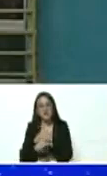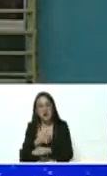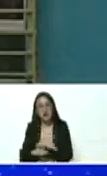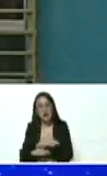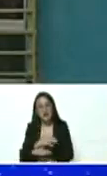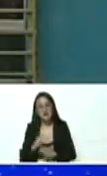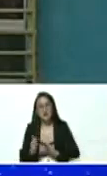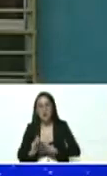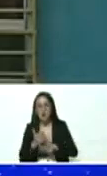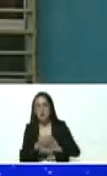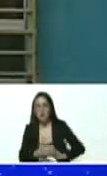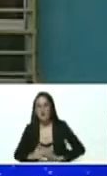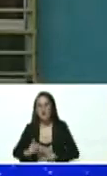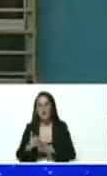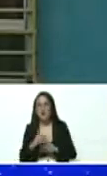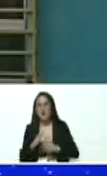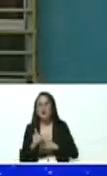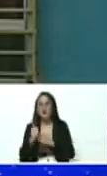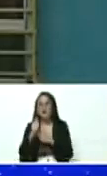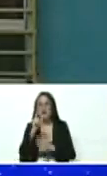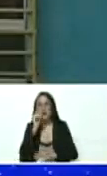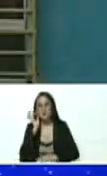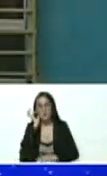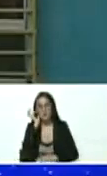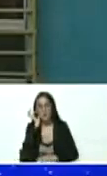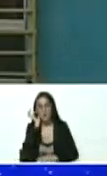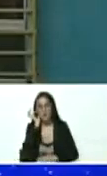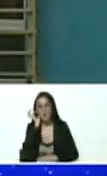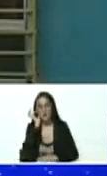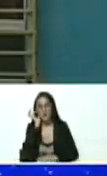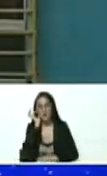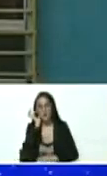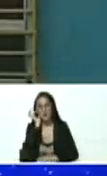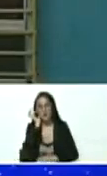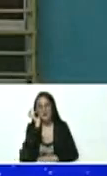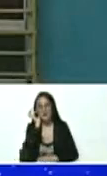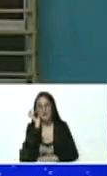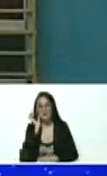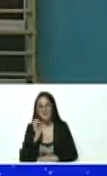comunidad, los líderes y las lideresas de